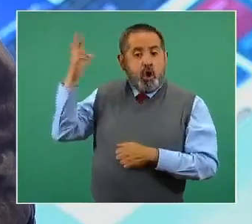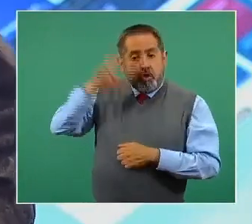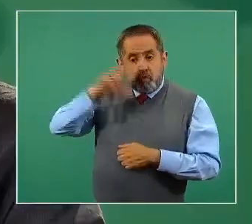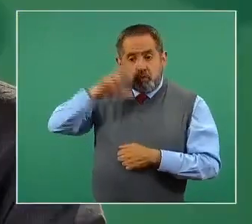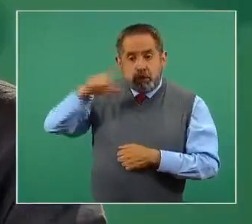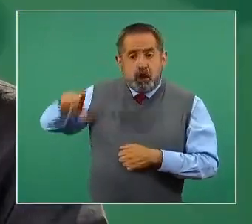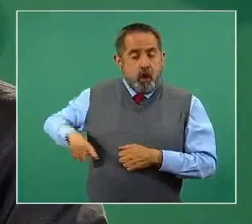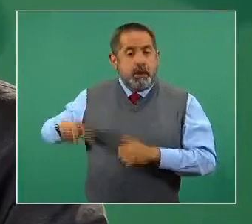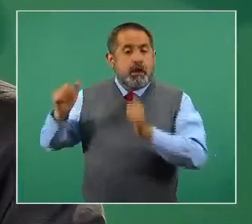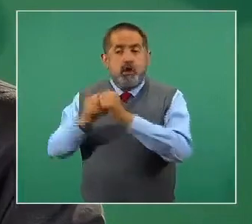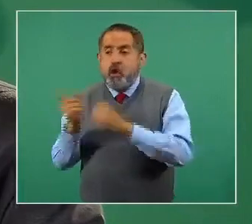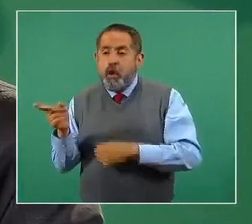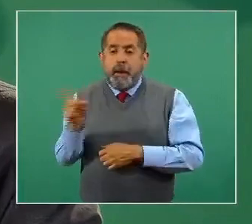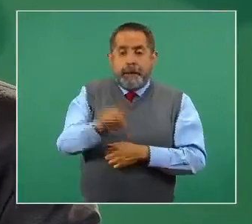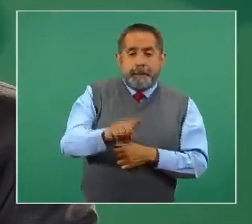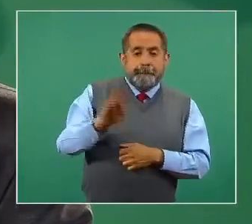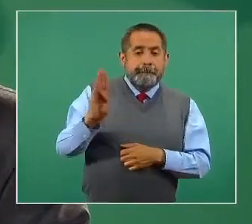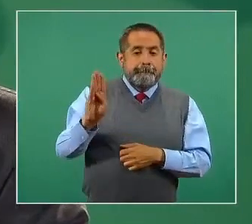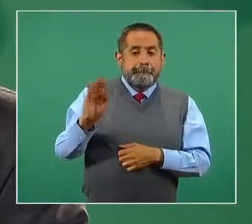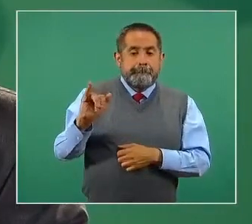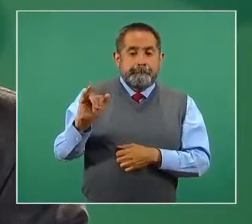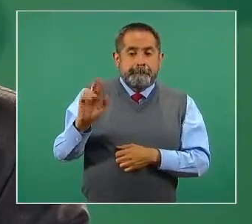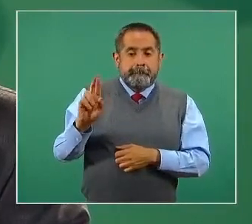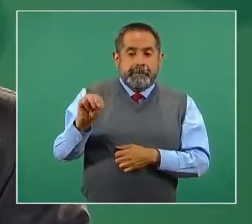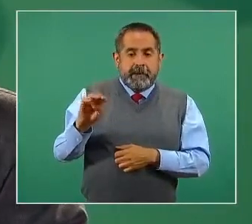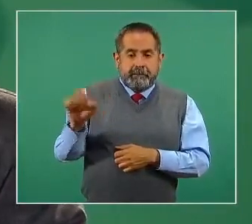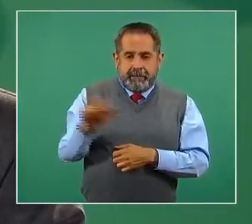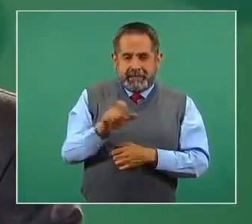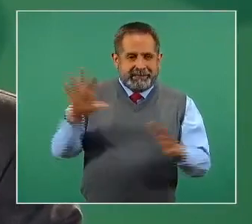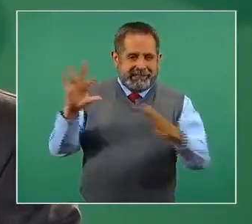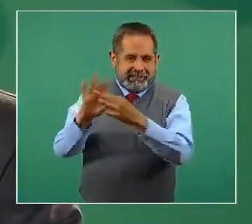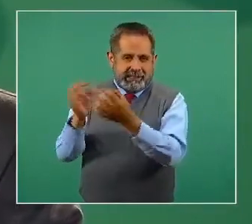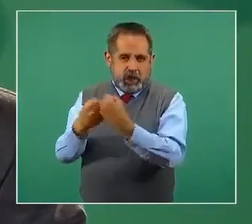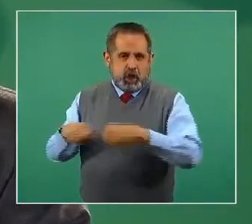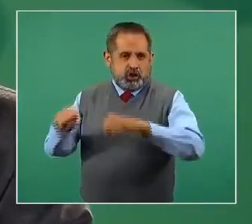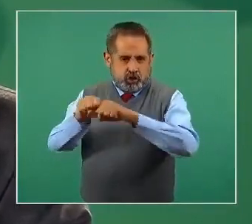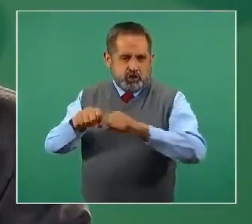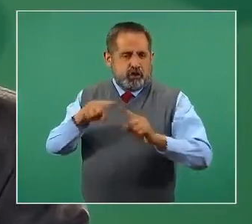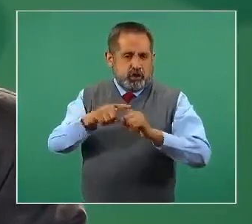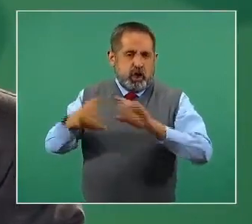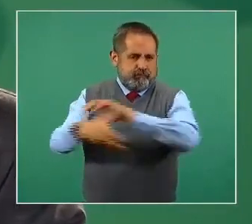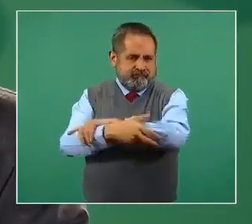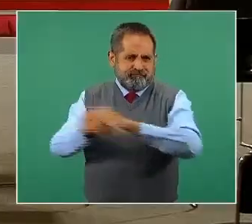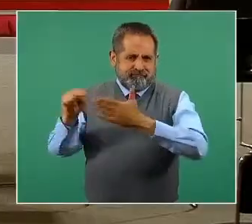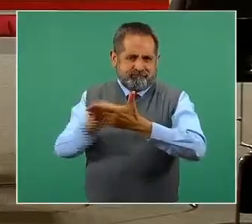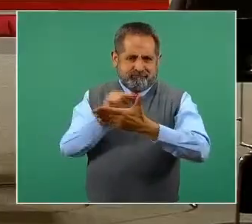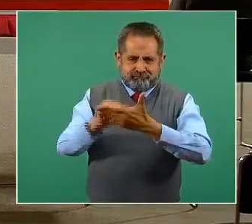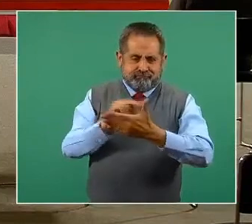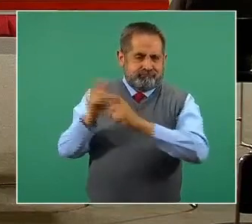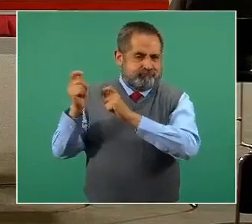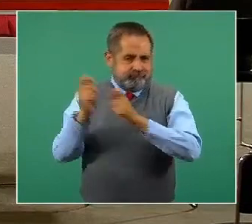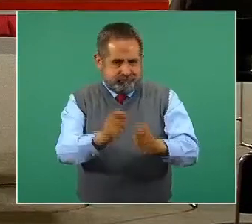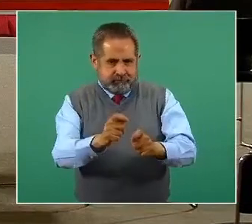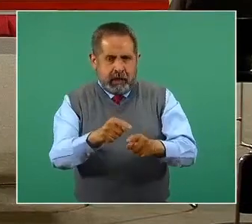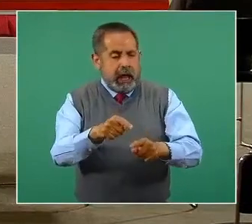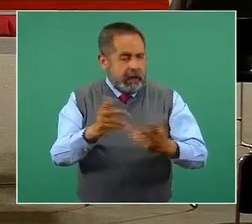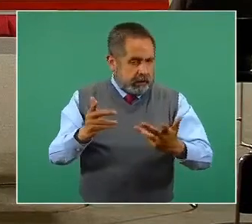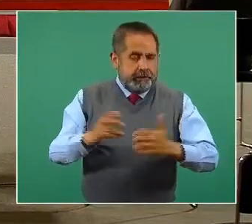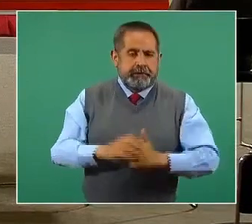Directa, a través de Birmex, que ha sido establecido en virtud de un convenio, su representación